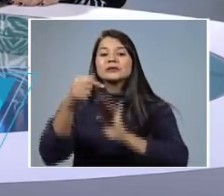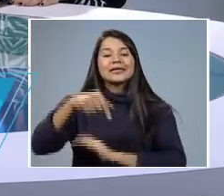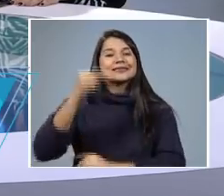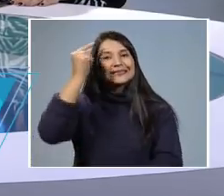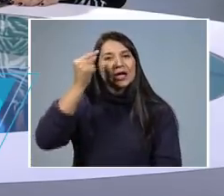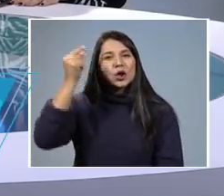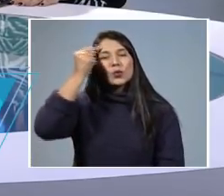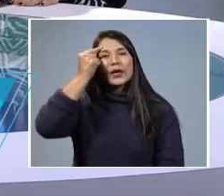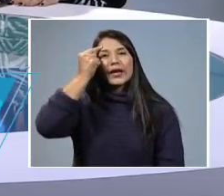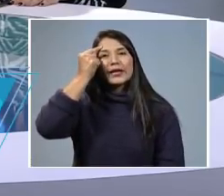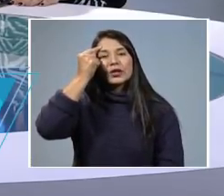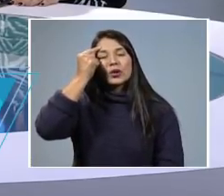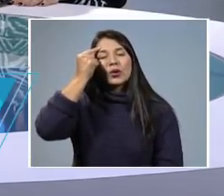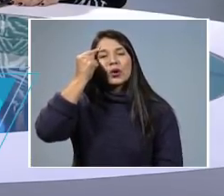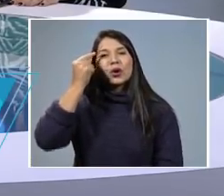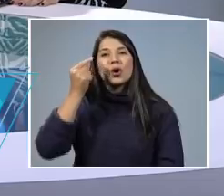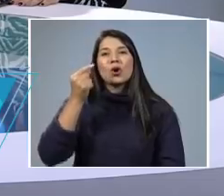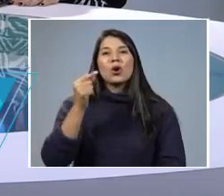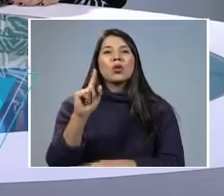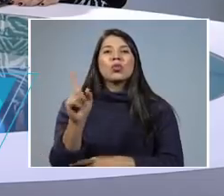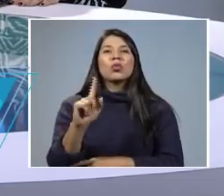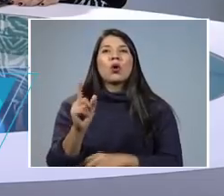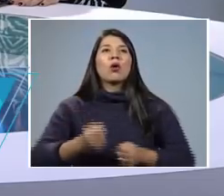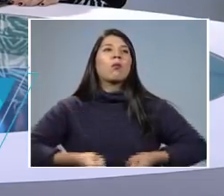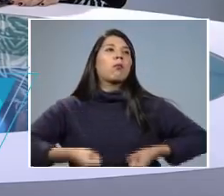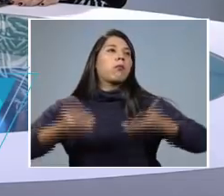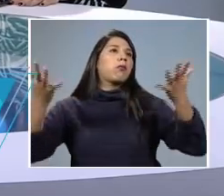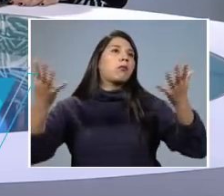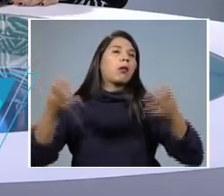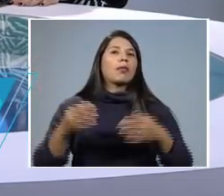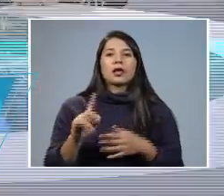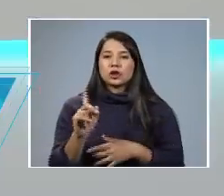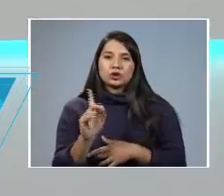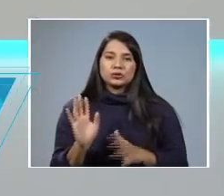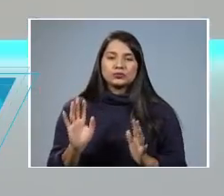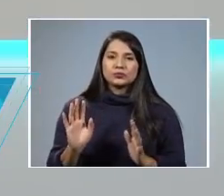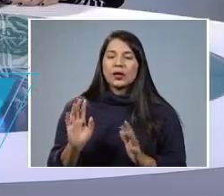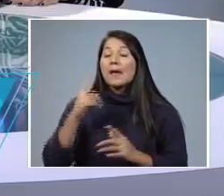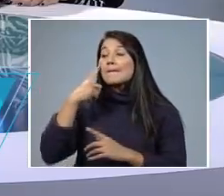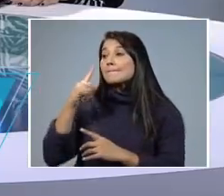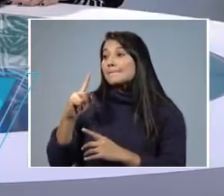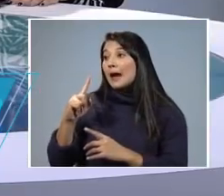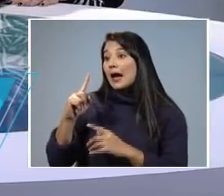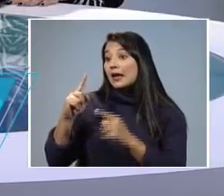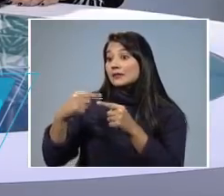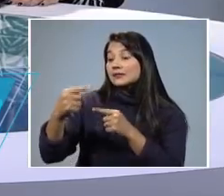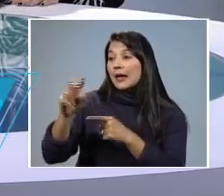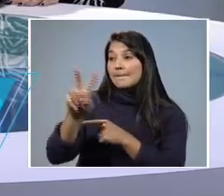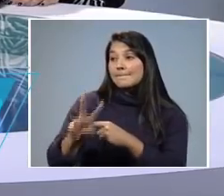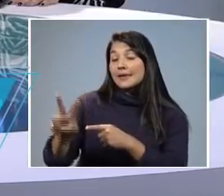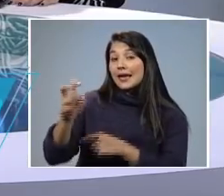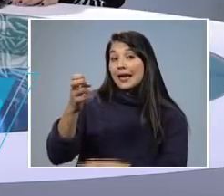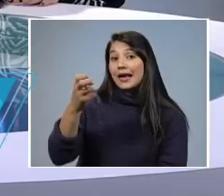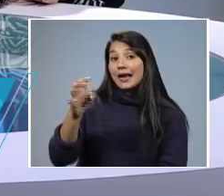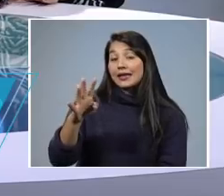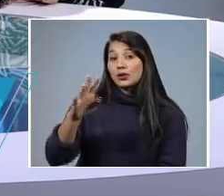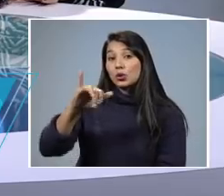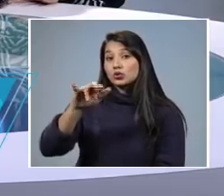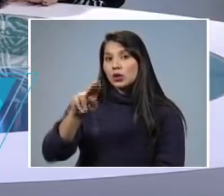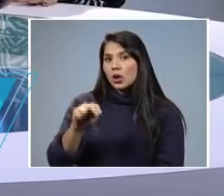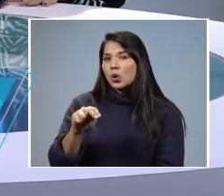gobierno que va a tirar la plata por la ventana. Don José Carlos, para de mañana en 8, el 14 de junio,